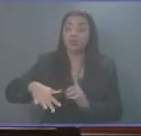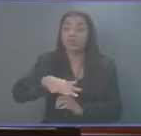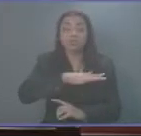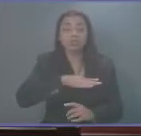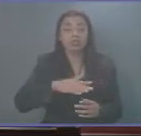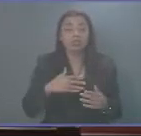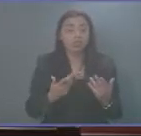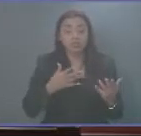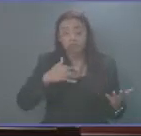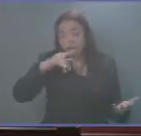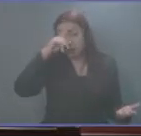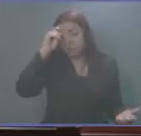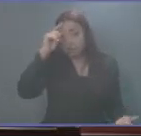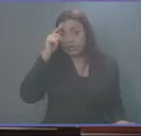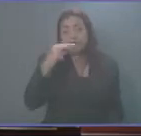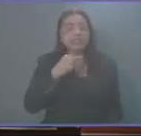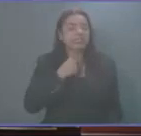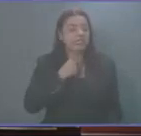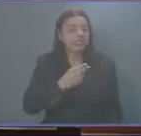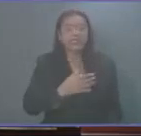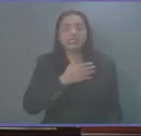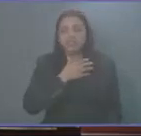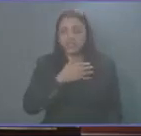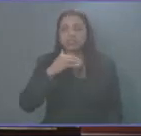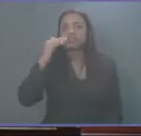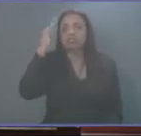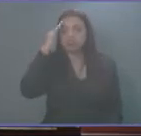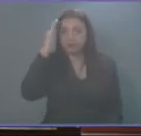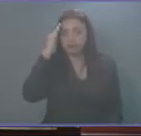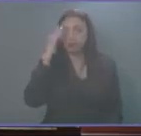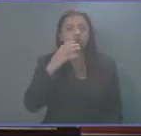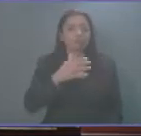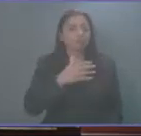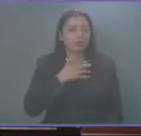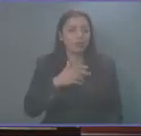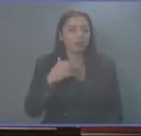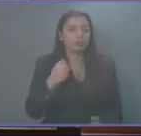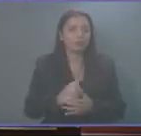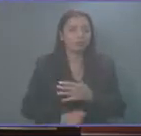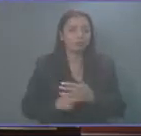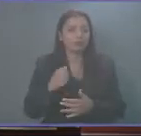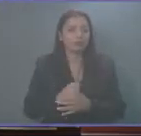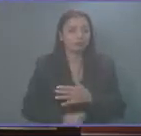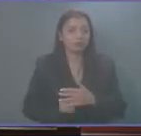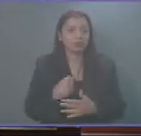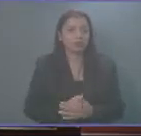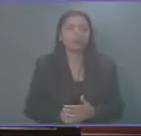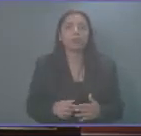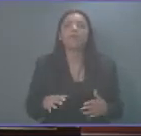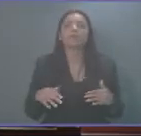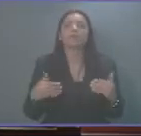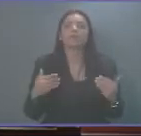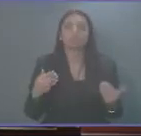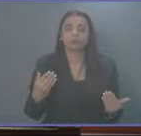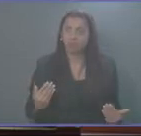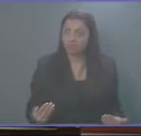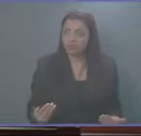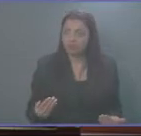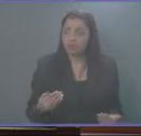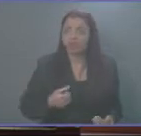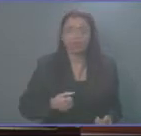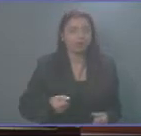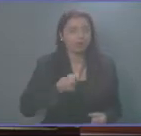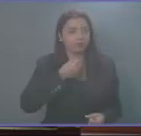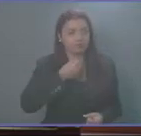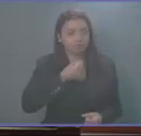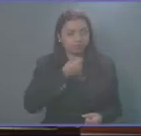que trabajan. Sabemos lo complejo del esfuerzo que desarrollan para llevar la información